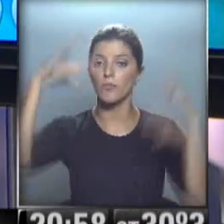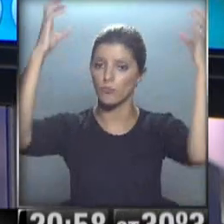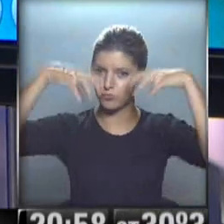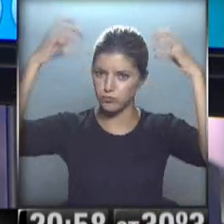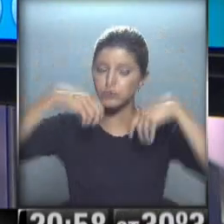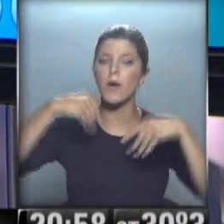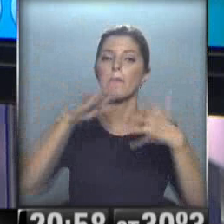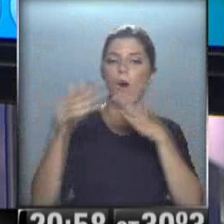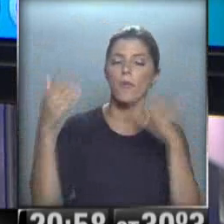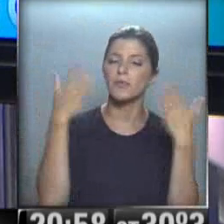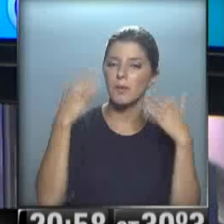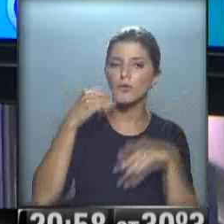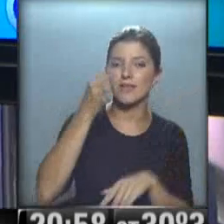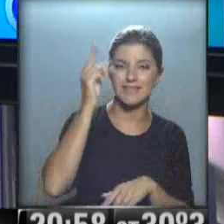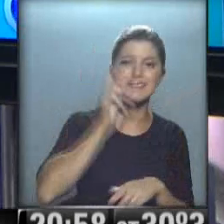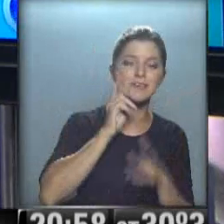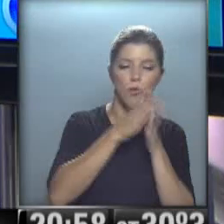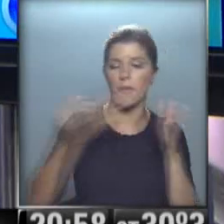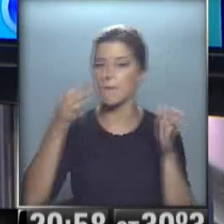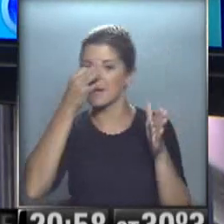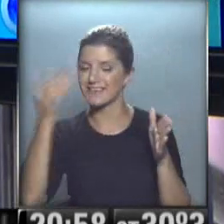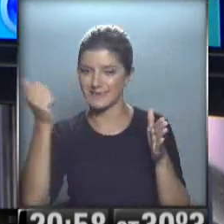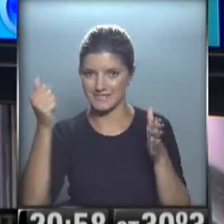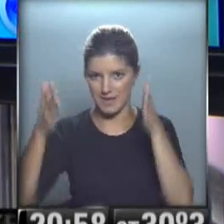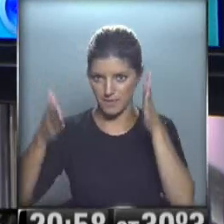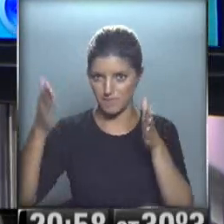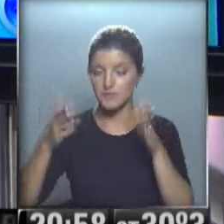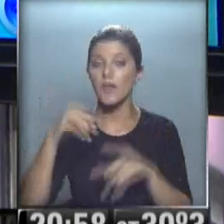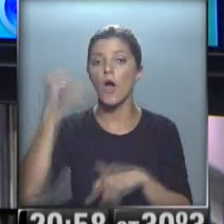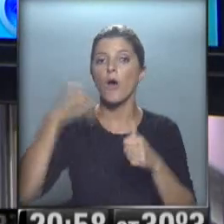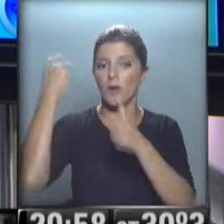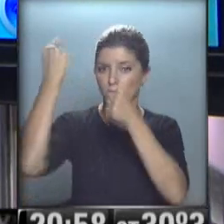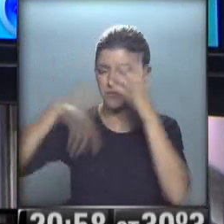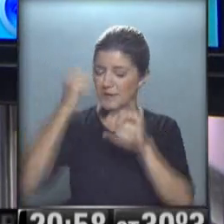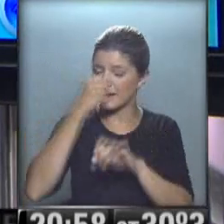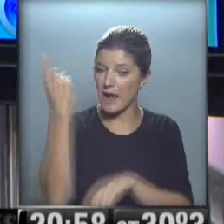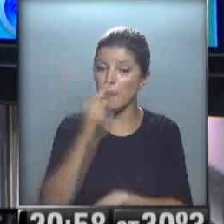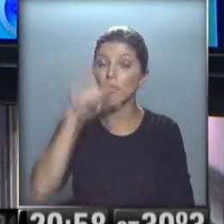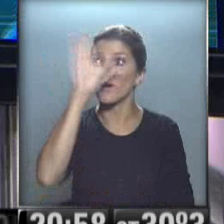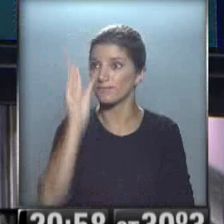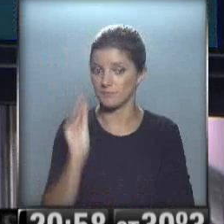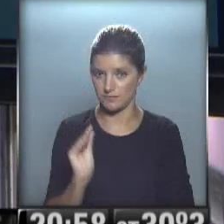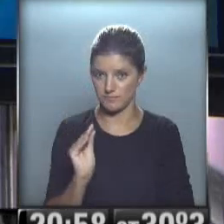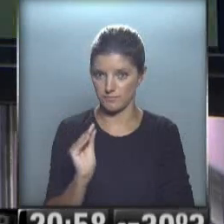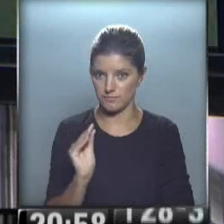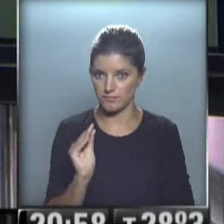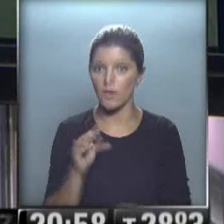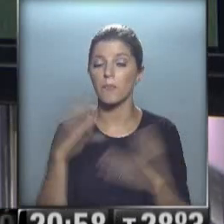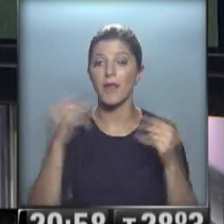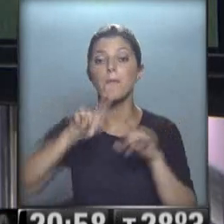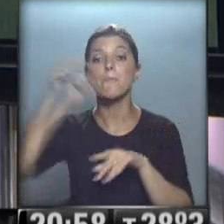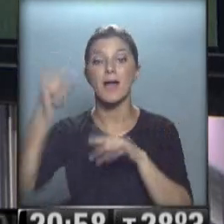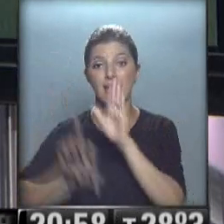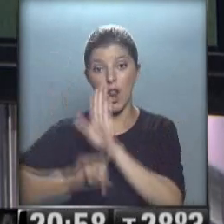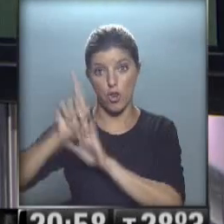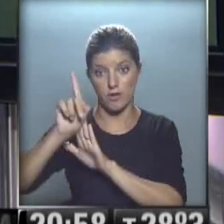temperaturas entre 19 y 26 grados centígrados. Vamos a hacer un recorrido rápido por nuestro país. Para el día de mañana,